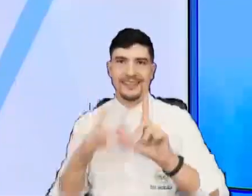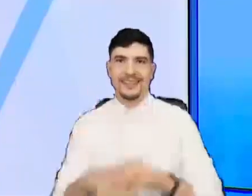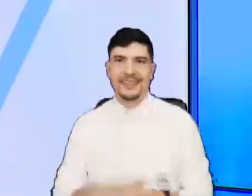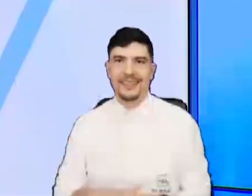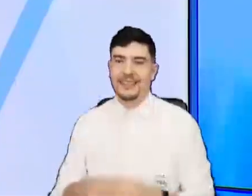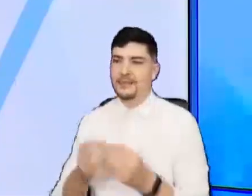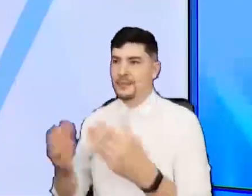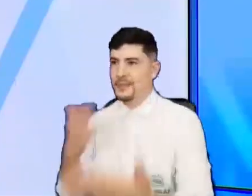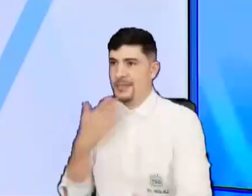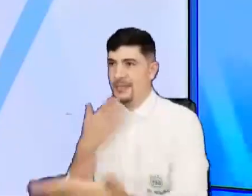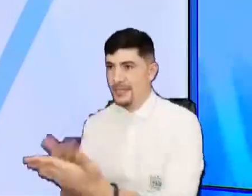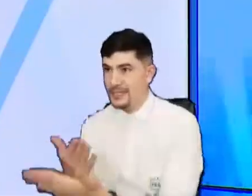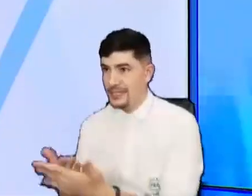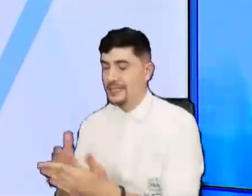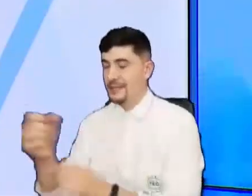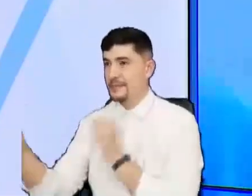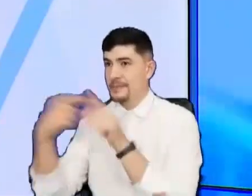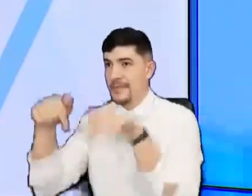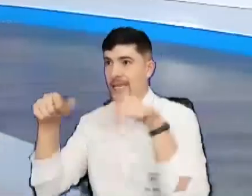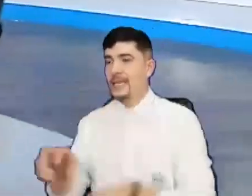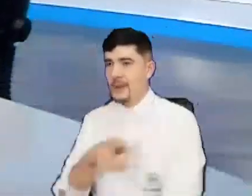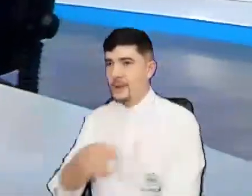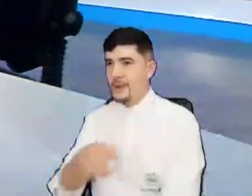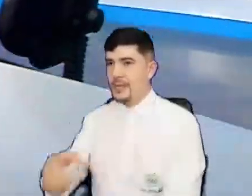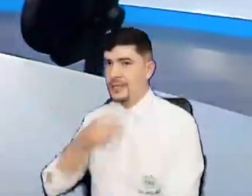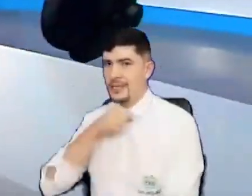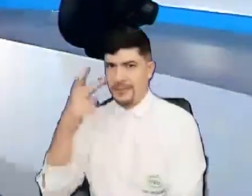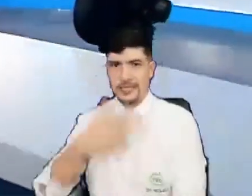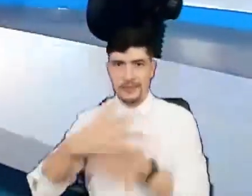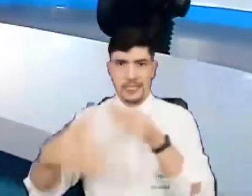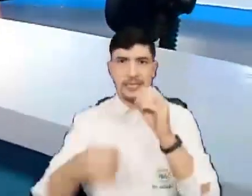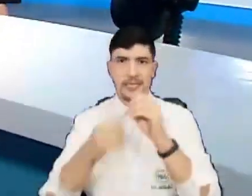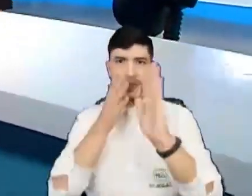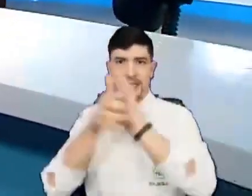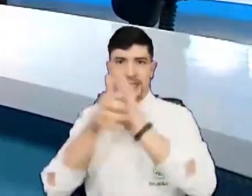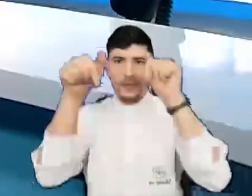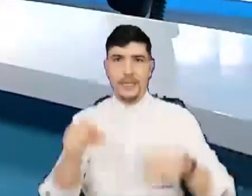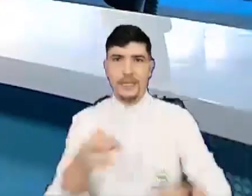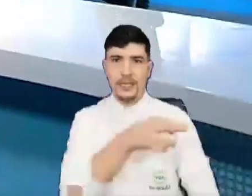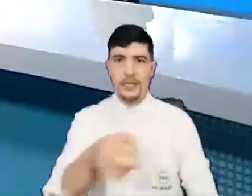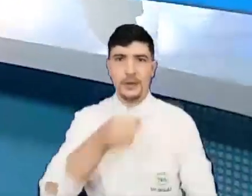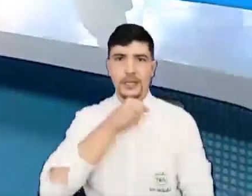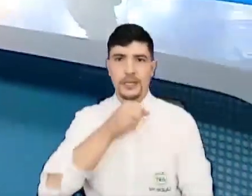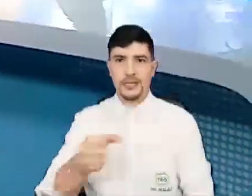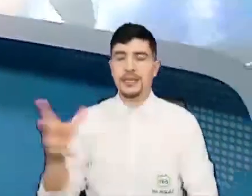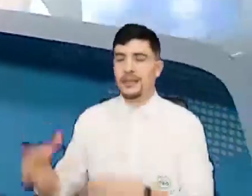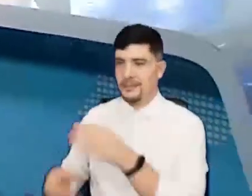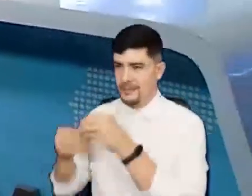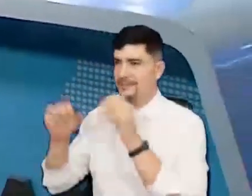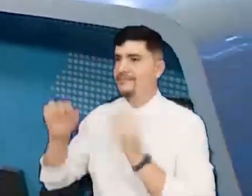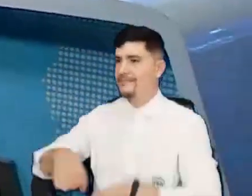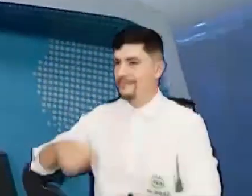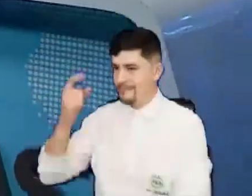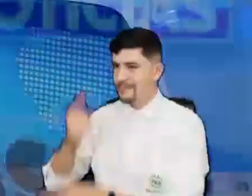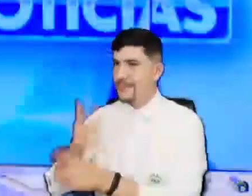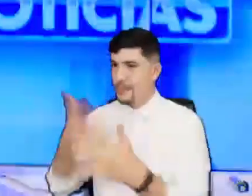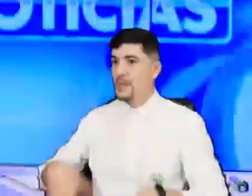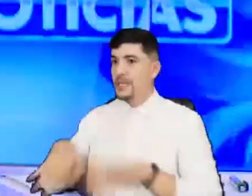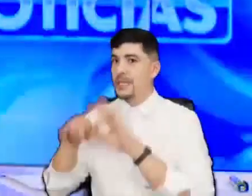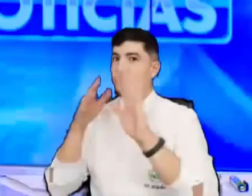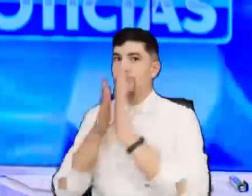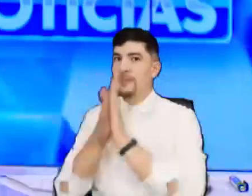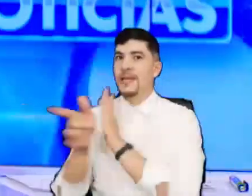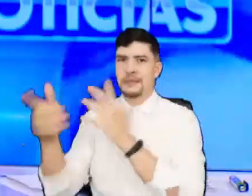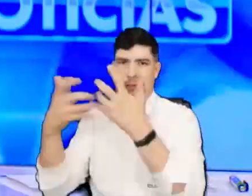Cristian, tenemos más información aquí en Oriente Noticias. Así es, información importante entonces de las aseguradoras en medio de la pandemia.